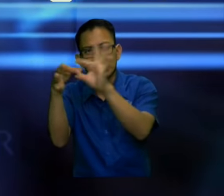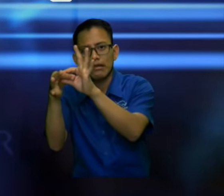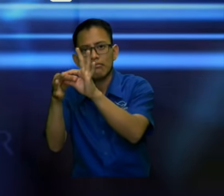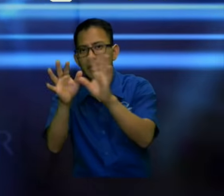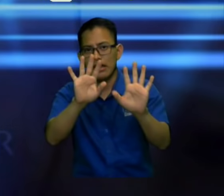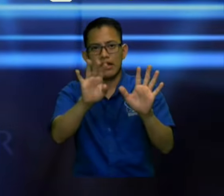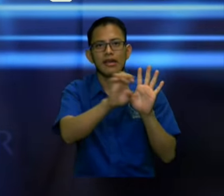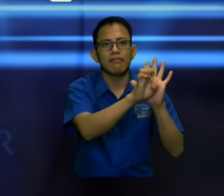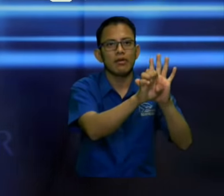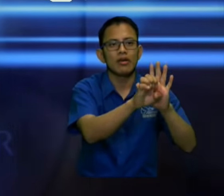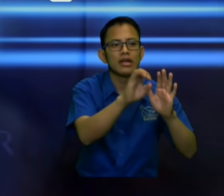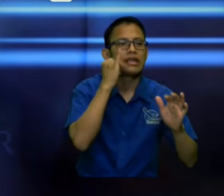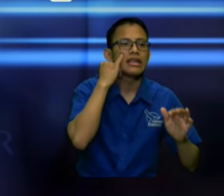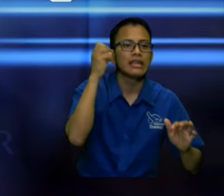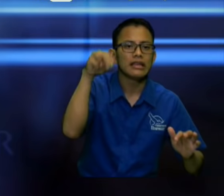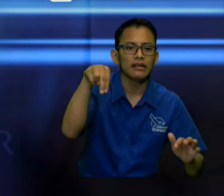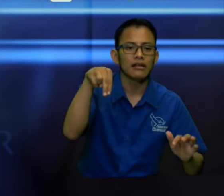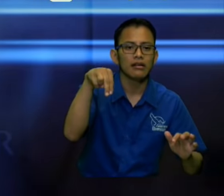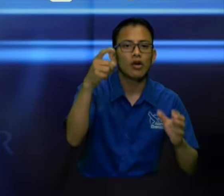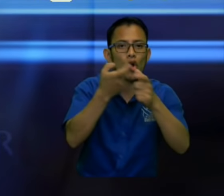Re